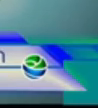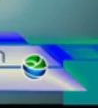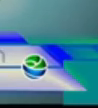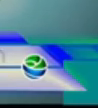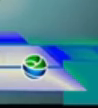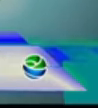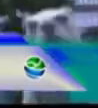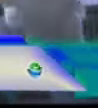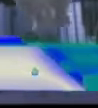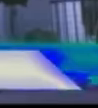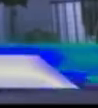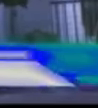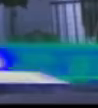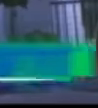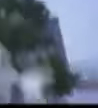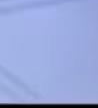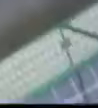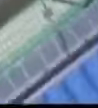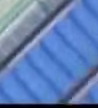estamos muy lejos de Gifo.